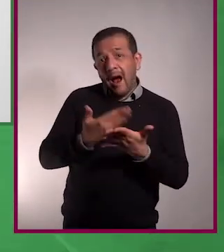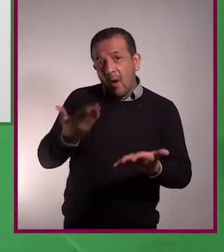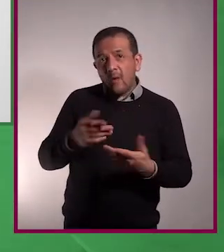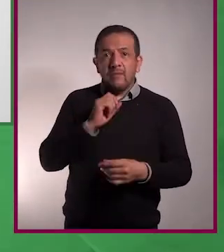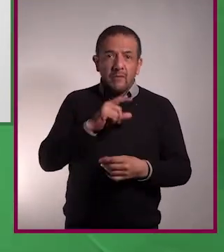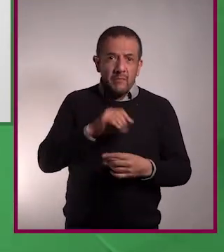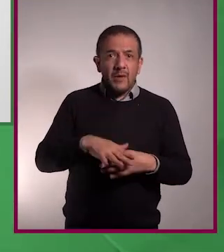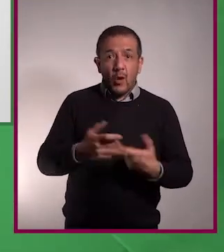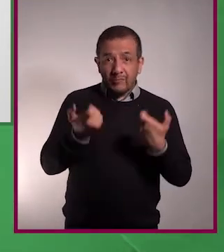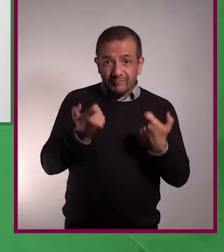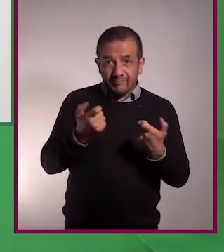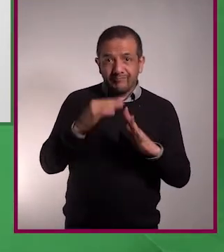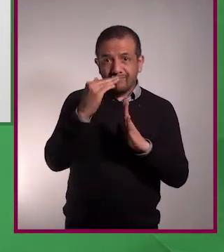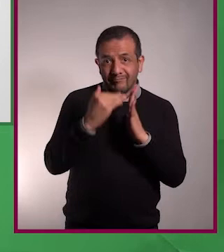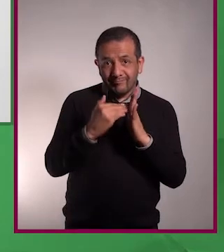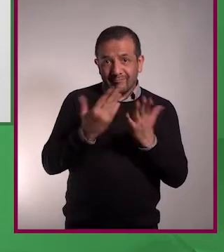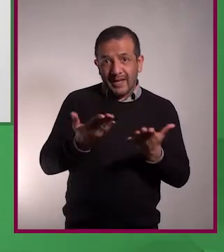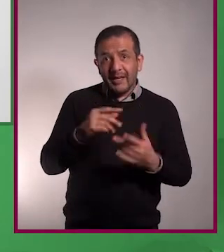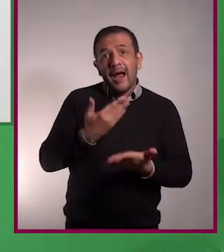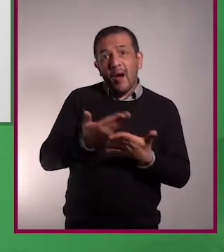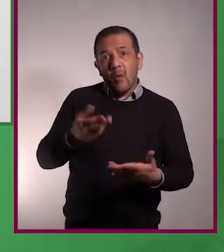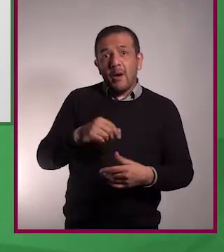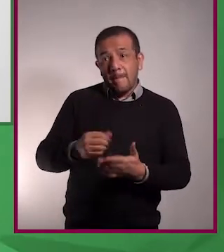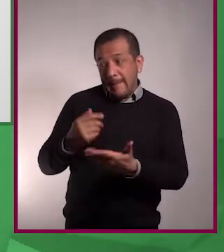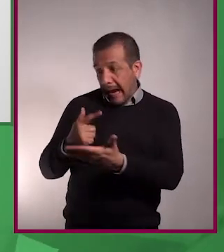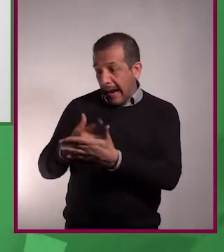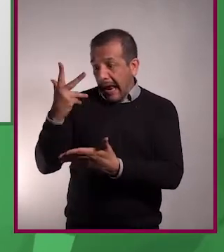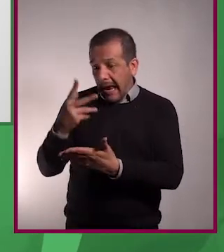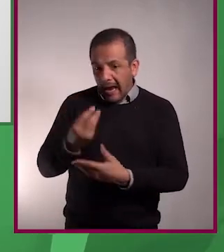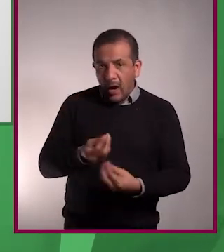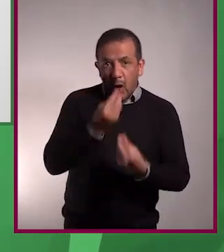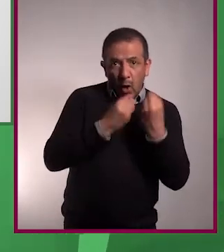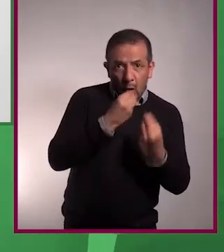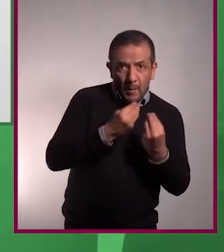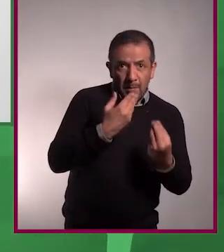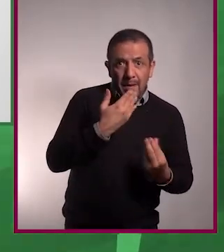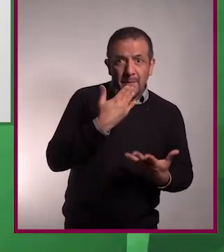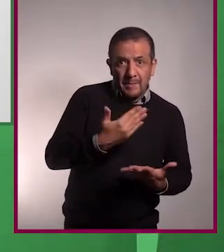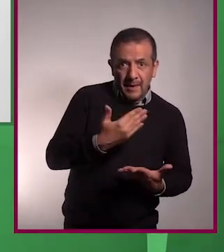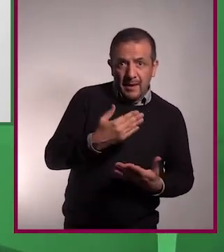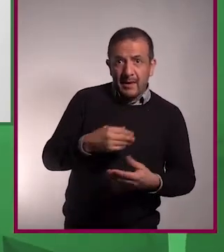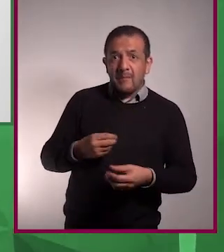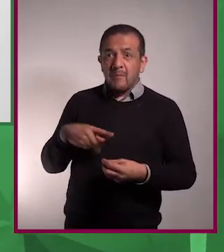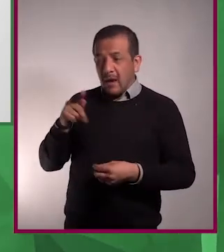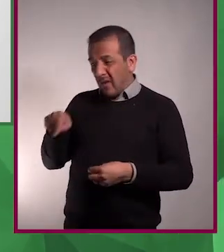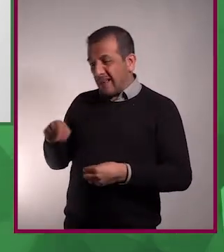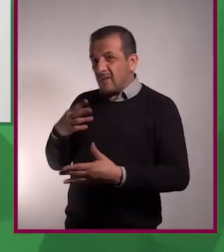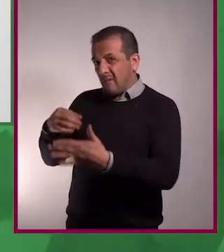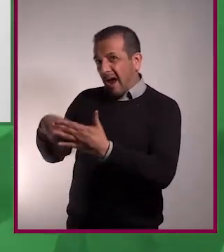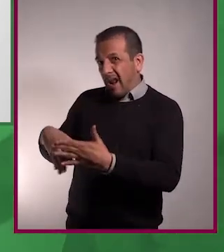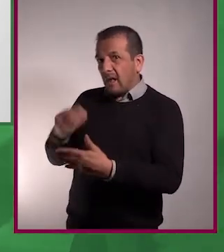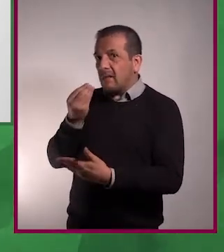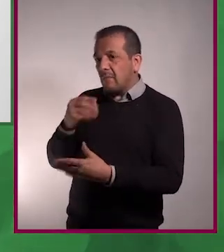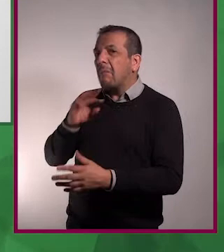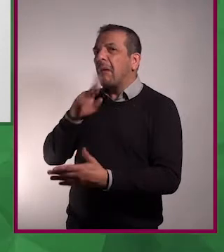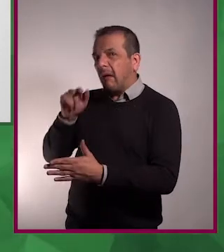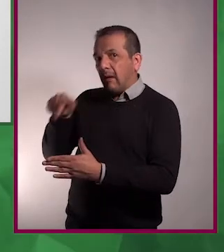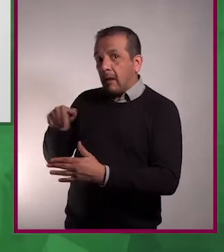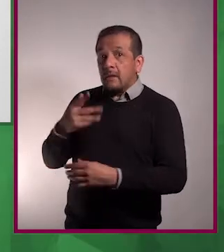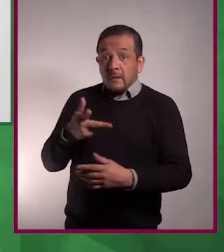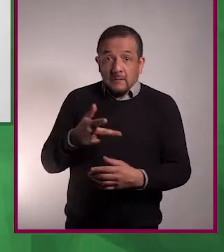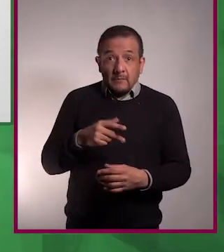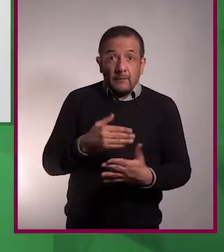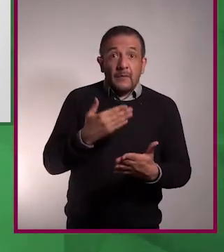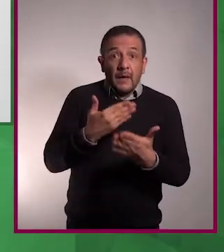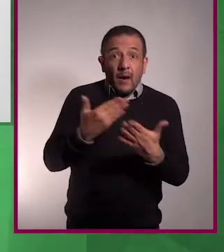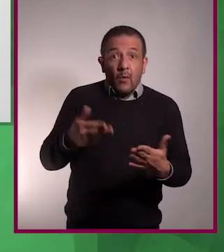antes. Los ingresos han disminuido y para muchos hoy resulta mucho más caro comer sano que comer mal. Pero esto no es una